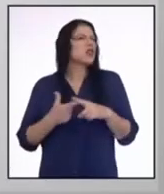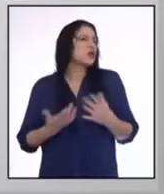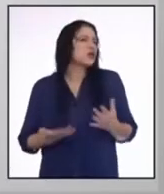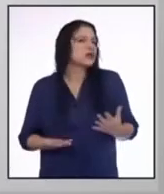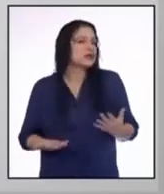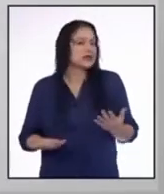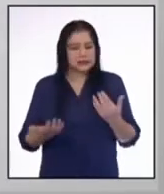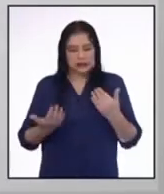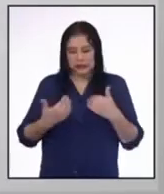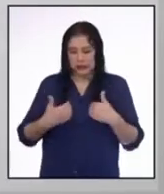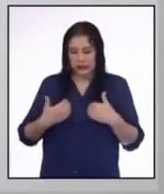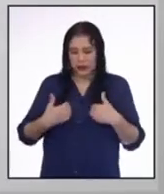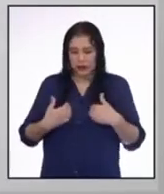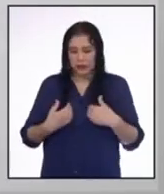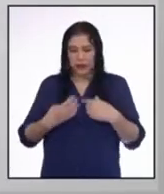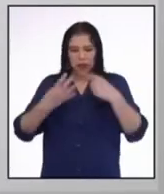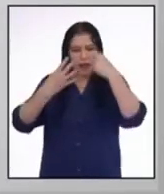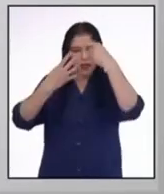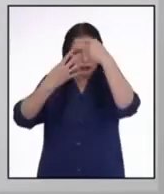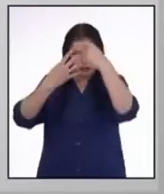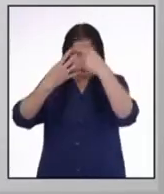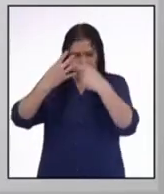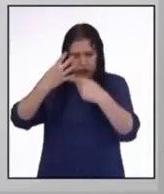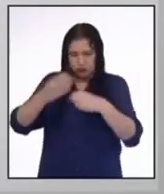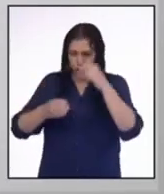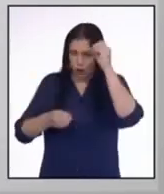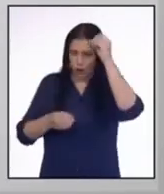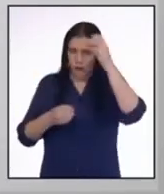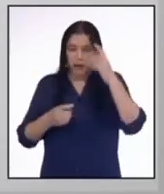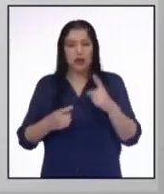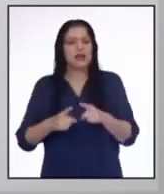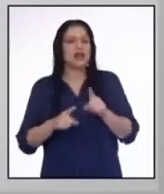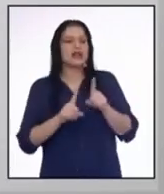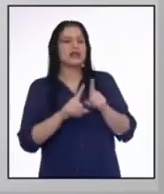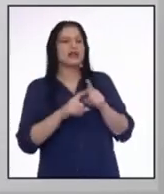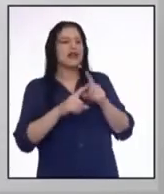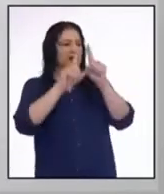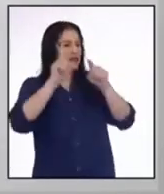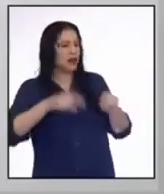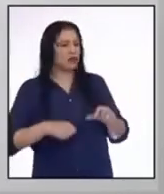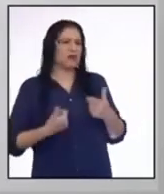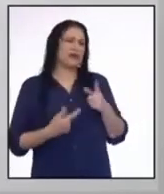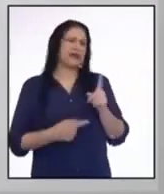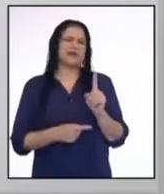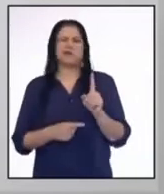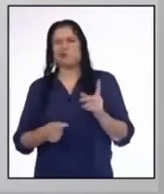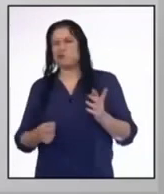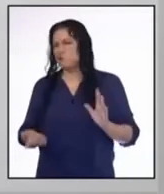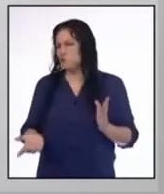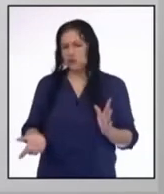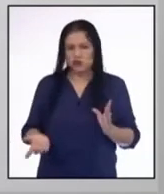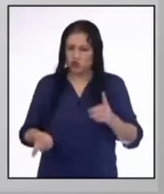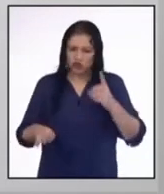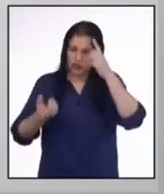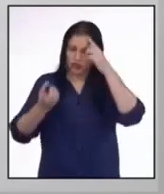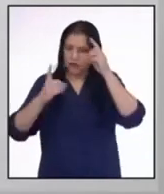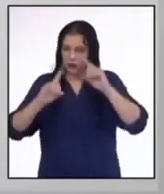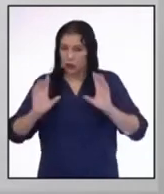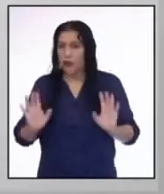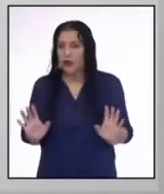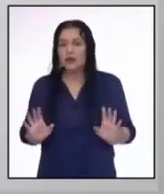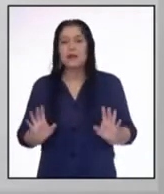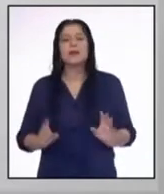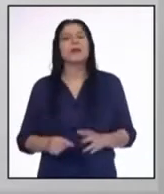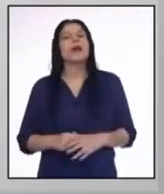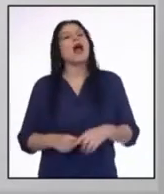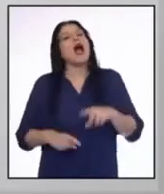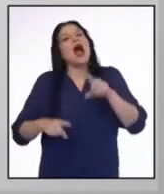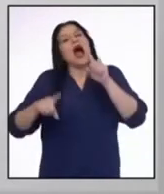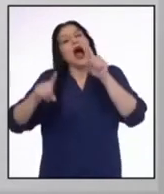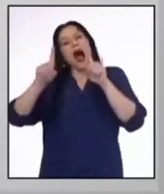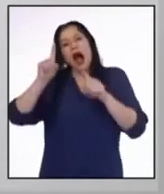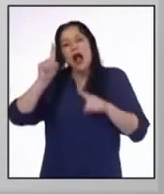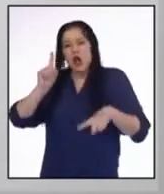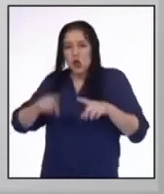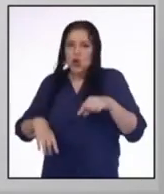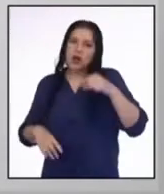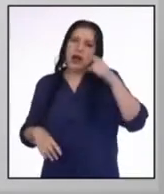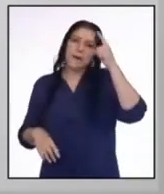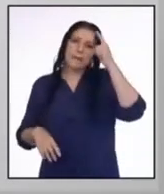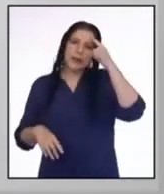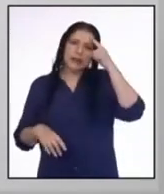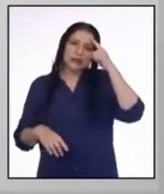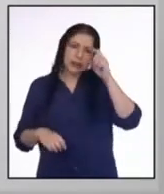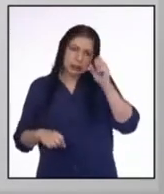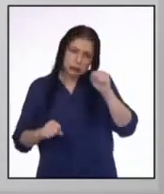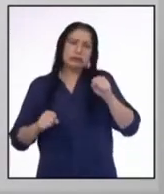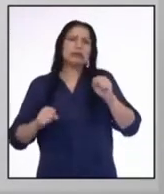Entonces tenemos varias opiniones que cuestionan la posición del triángulo de la vida. Algunos lo